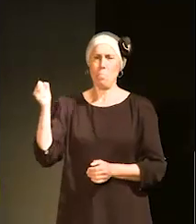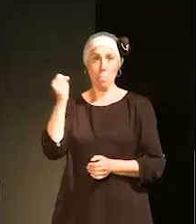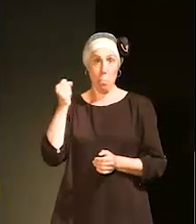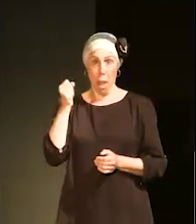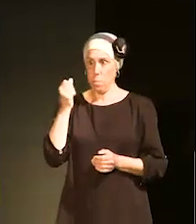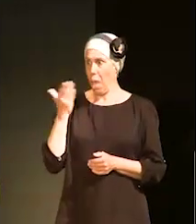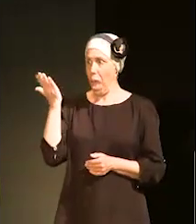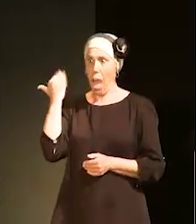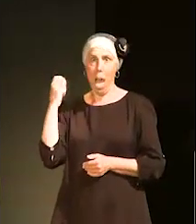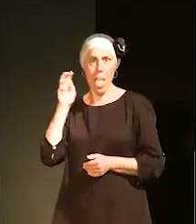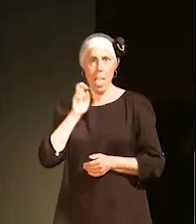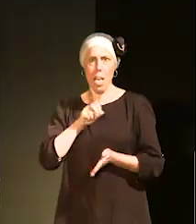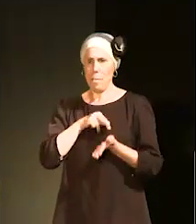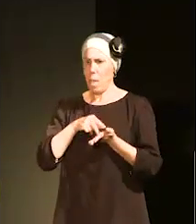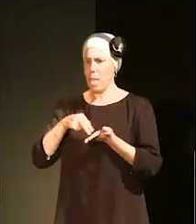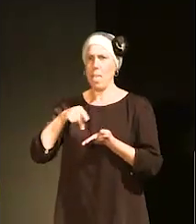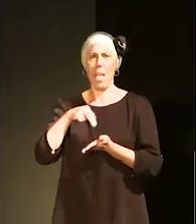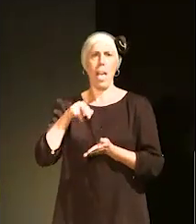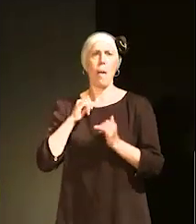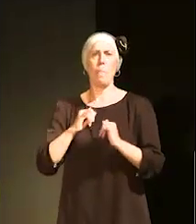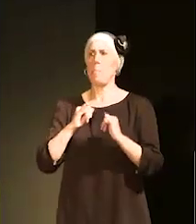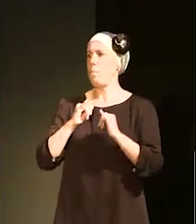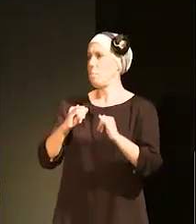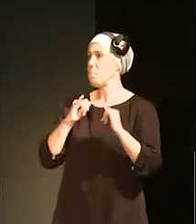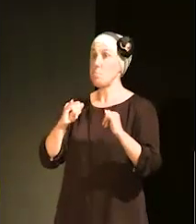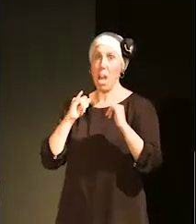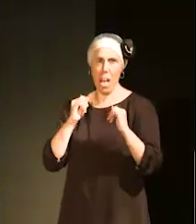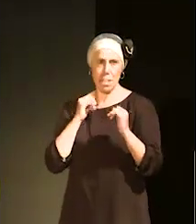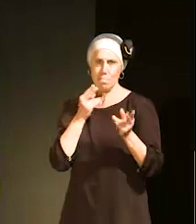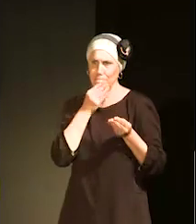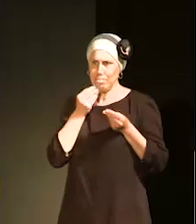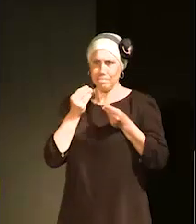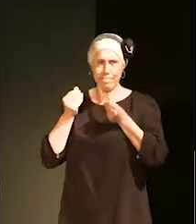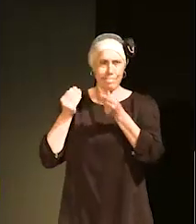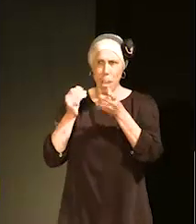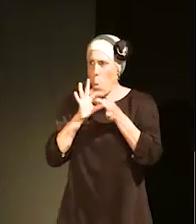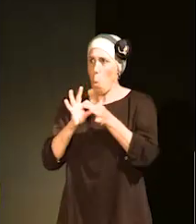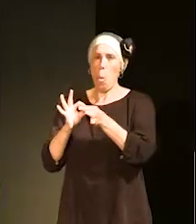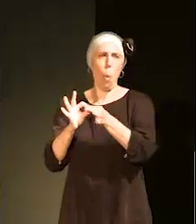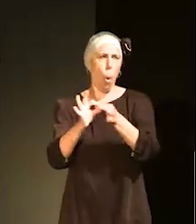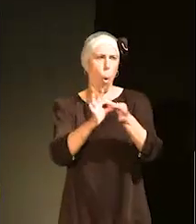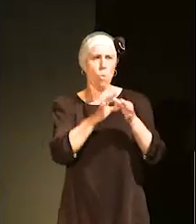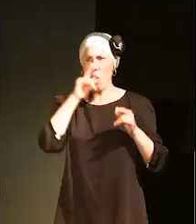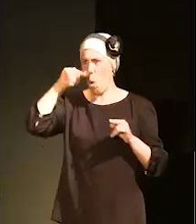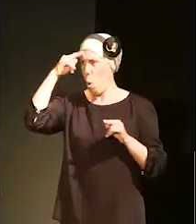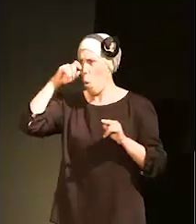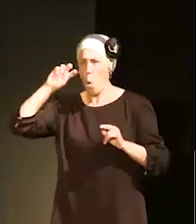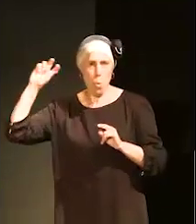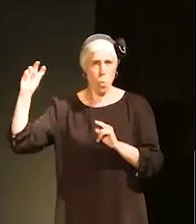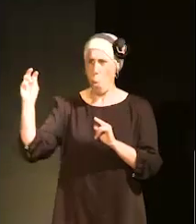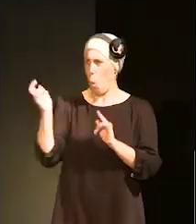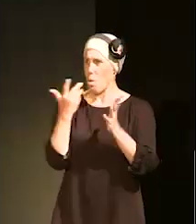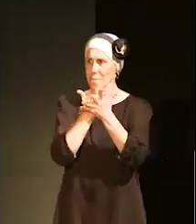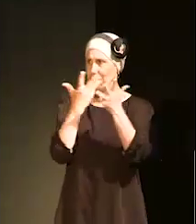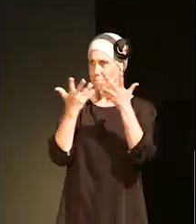ayer percibí profundamente la unión la interculturalidad y el enlace